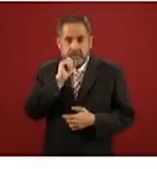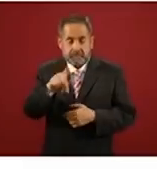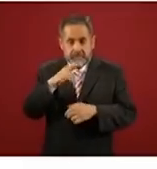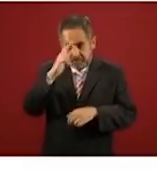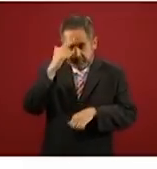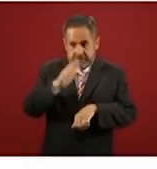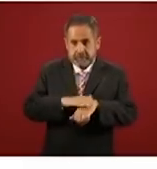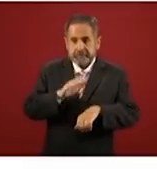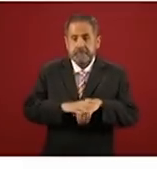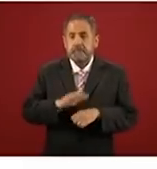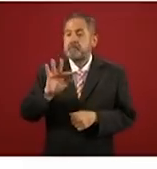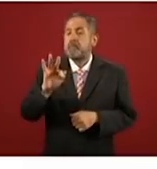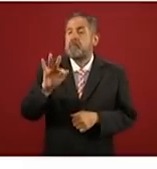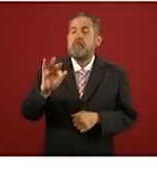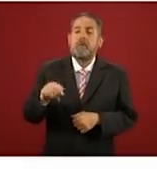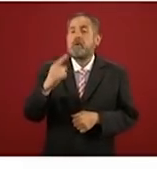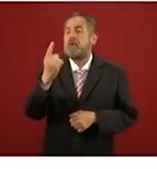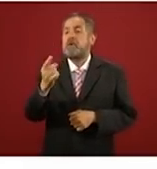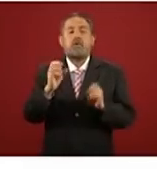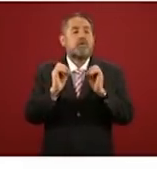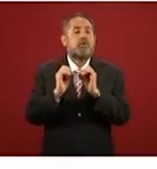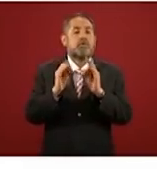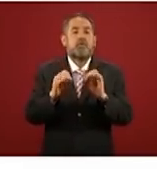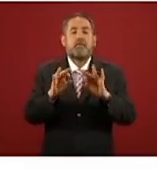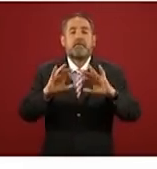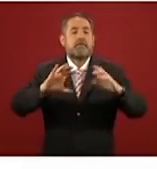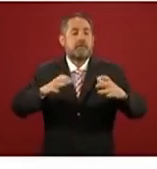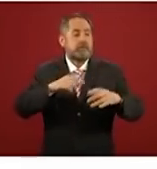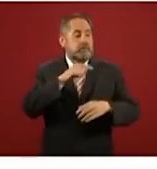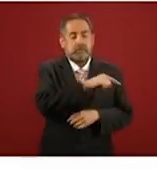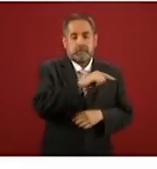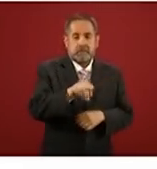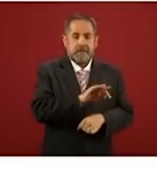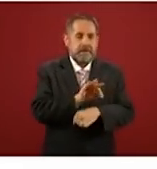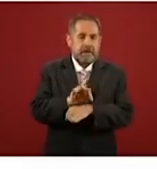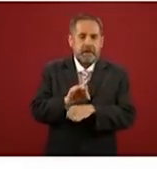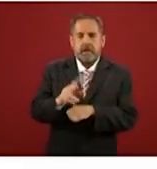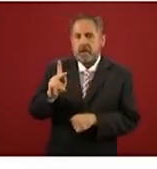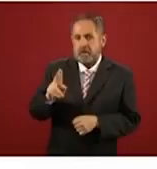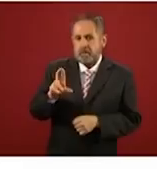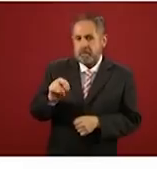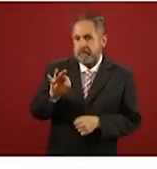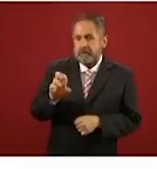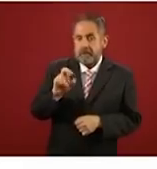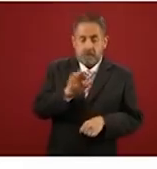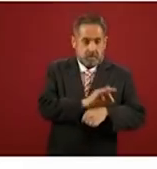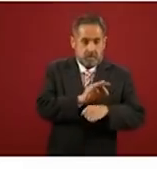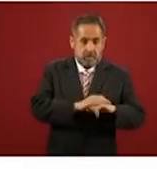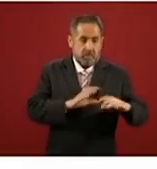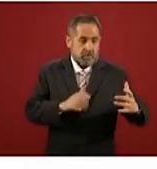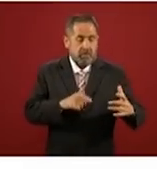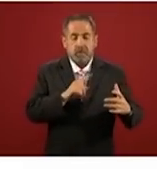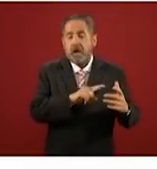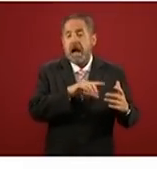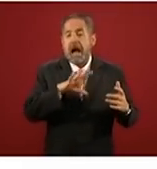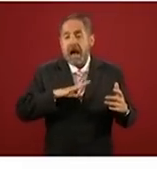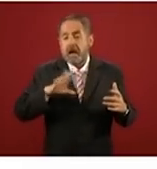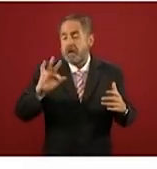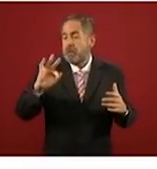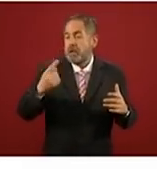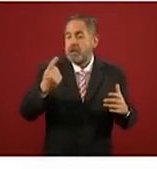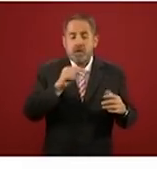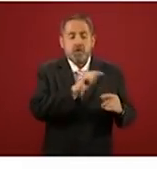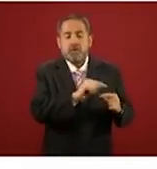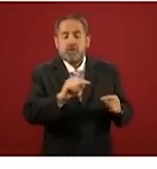41 oficinas de defensa del consumidor hay 41 módulos de